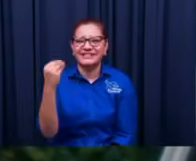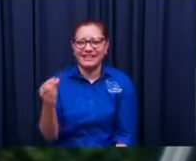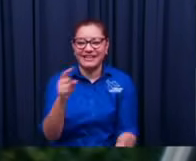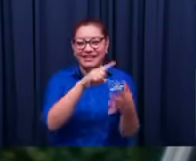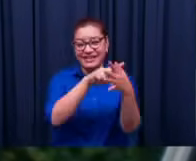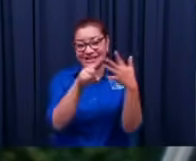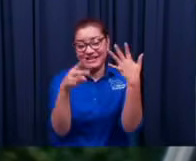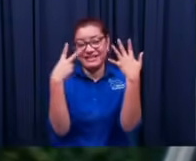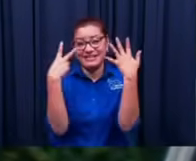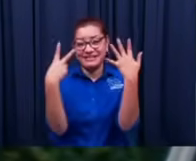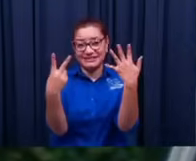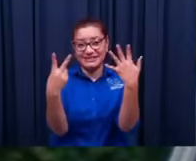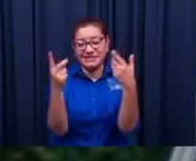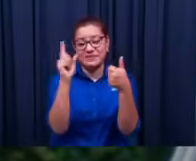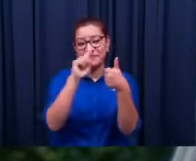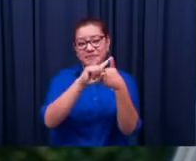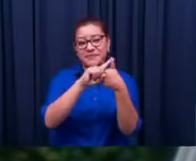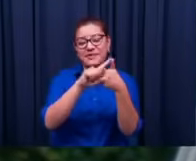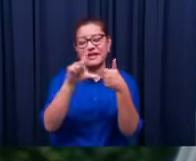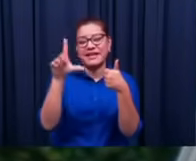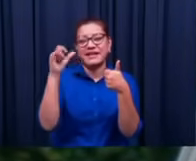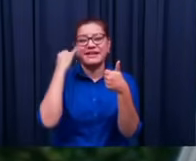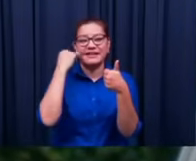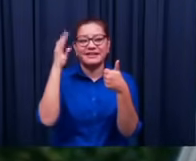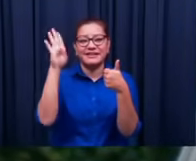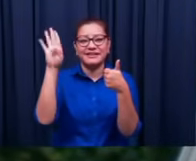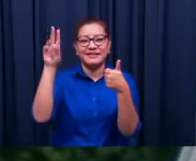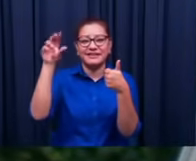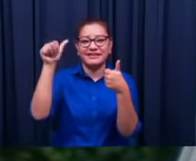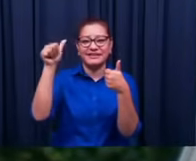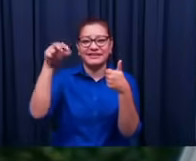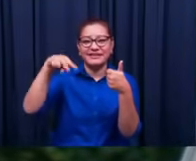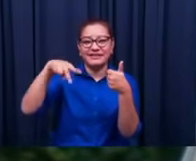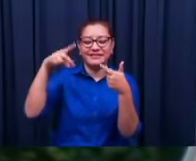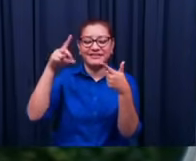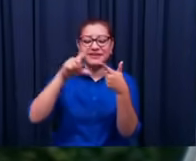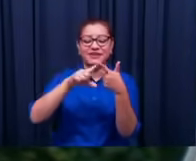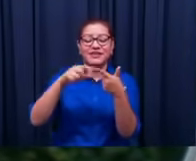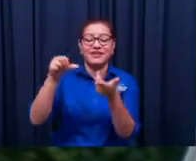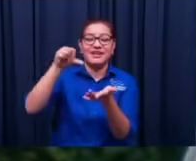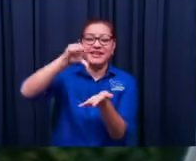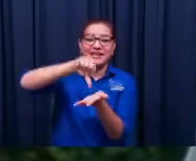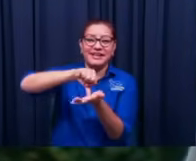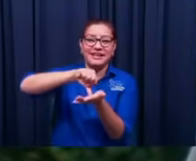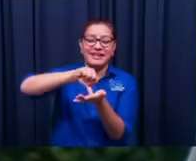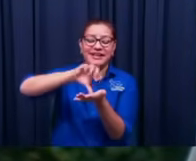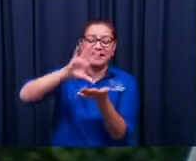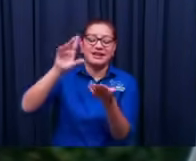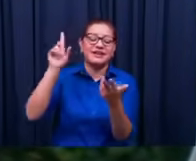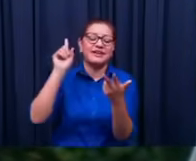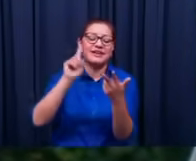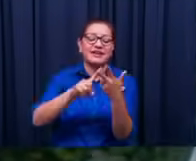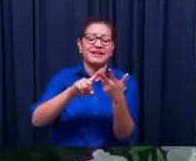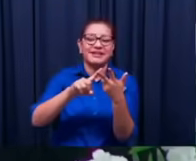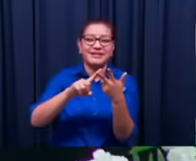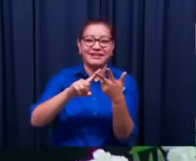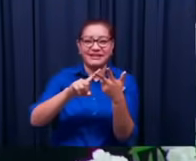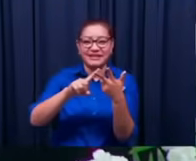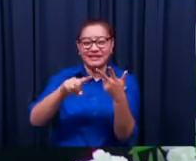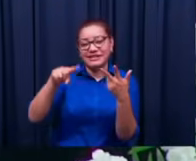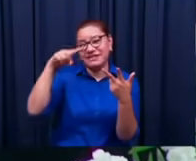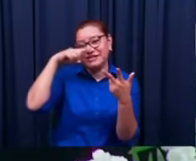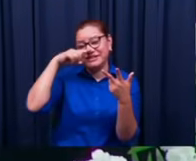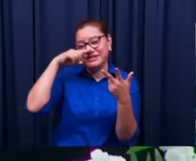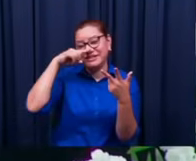Cisjordania, Yemen, la franja de Gaza, Irán, y no me recuerdo qué otro, hay